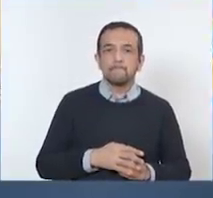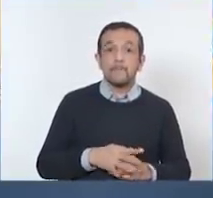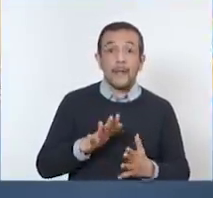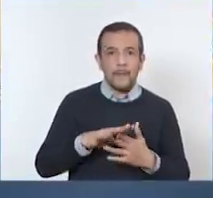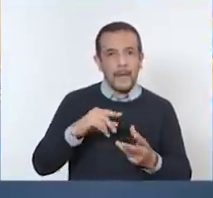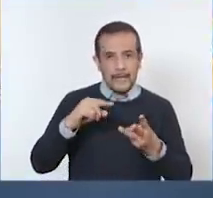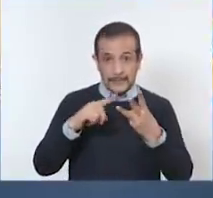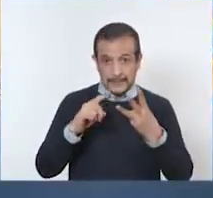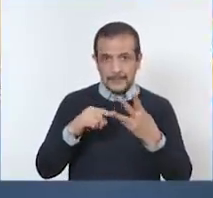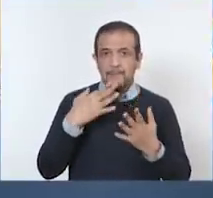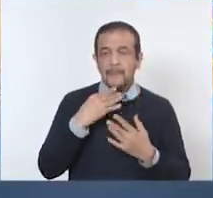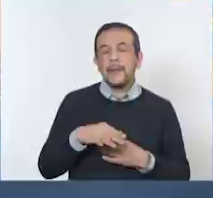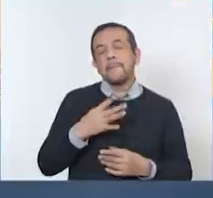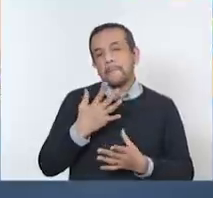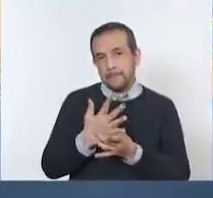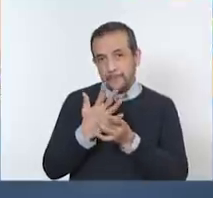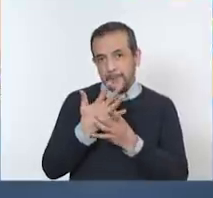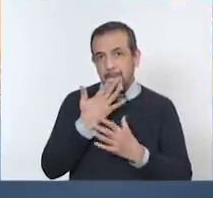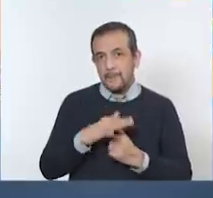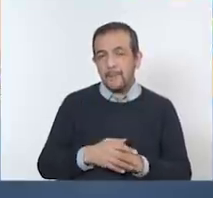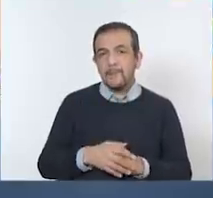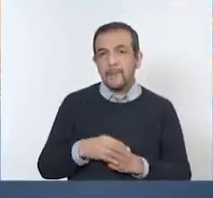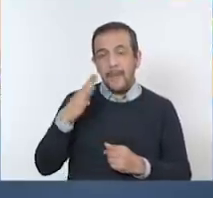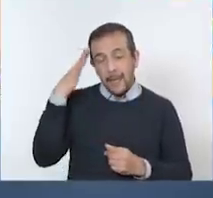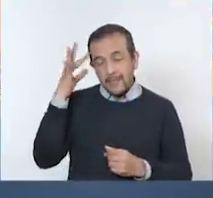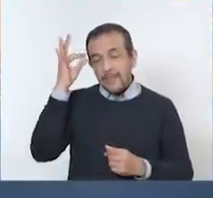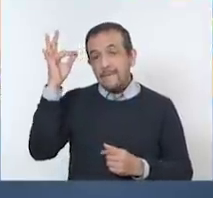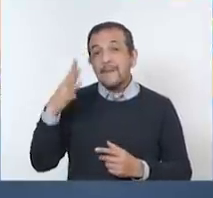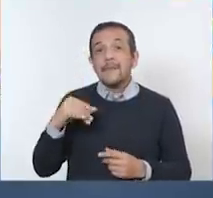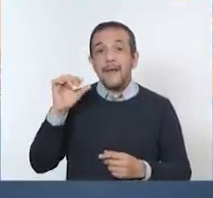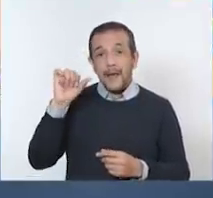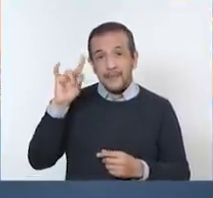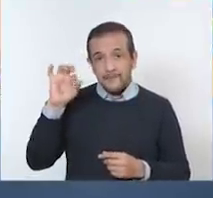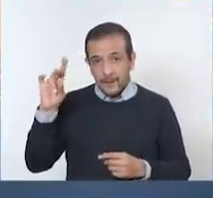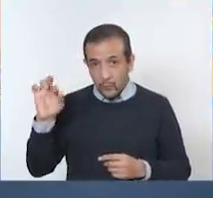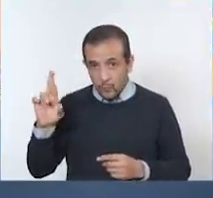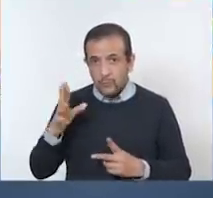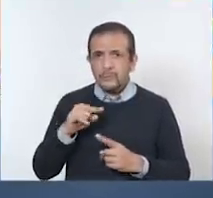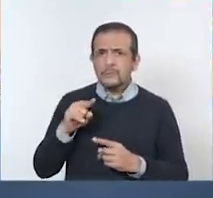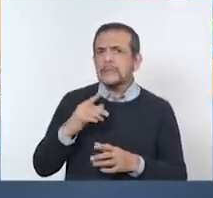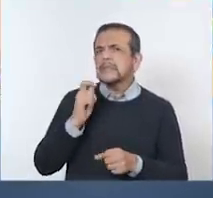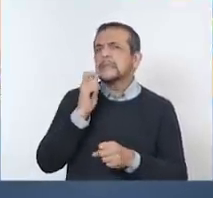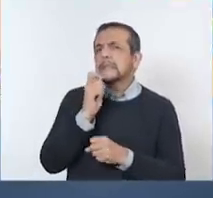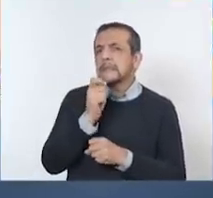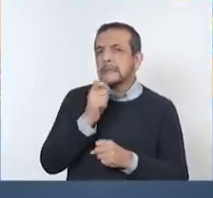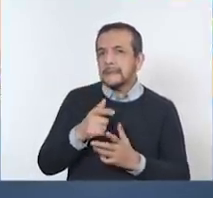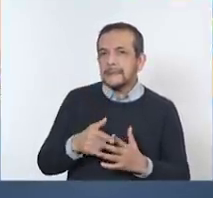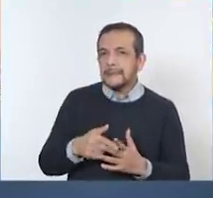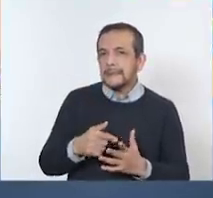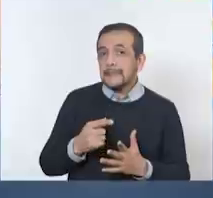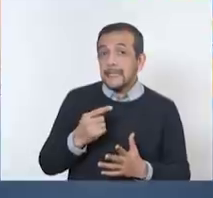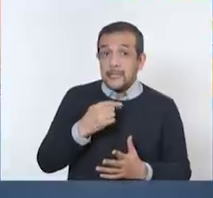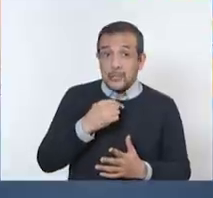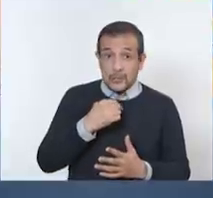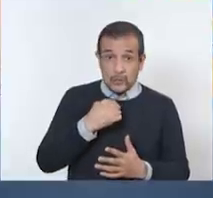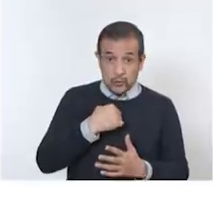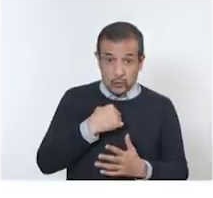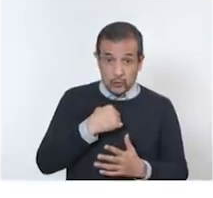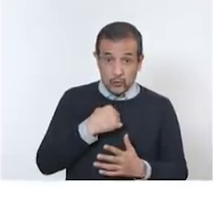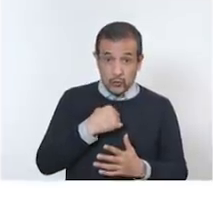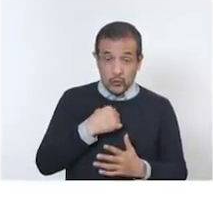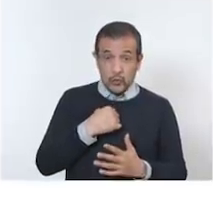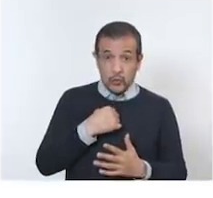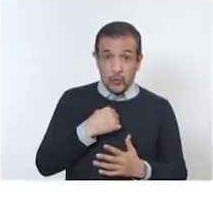vamos a esta adivinanza que dice así. Ok. Adivina, adivinador. ¿Cuál es la consecuencia si